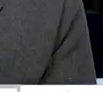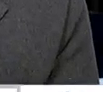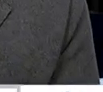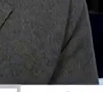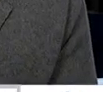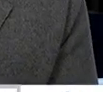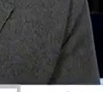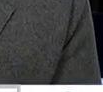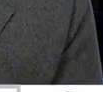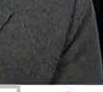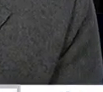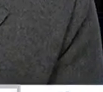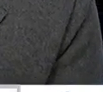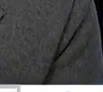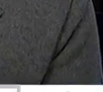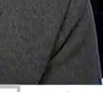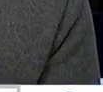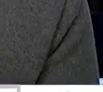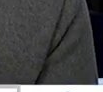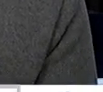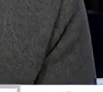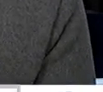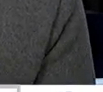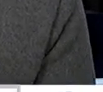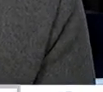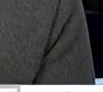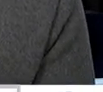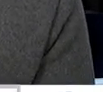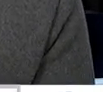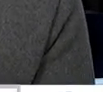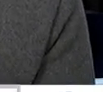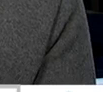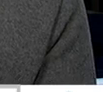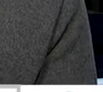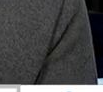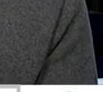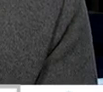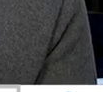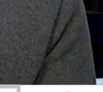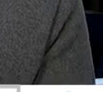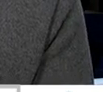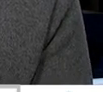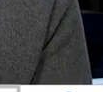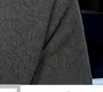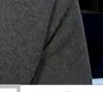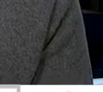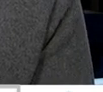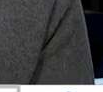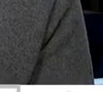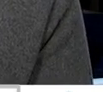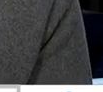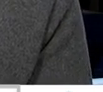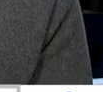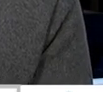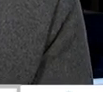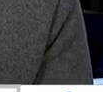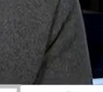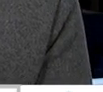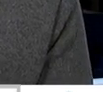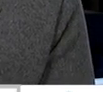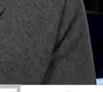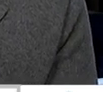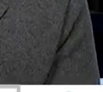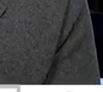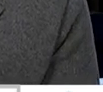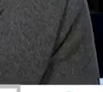Durante la conferencia mañanera, López Obrador también fue cuestionado sobre los calificativos que utiliza para llamar a la prensa en estos tiempos de inseguridad que viven los periodistas